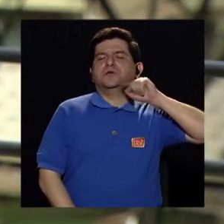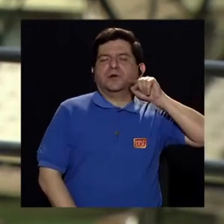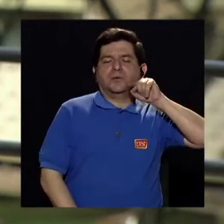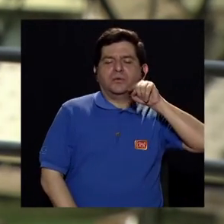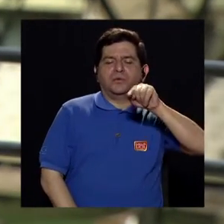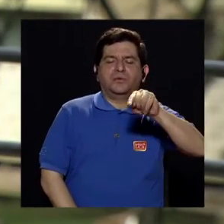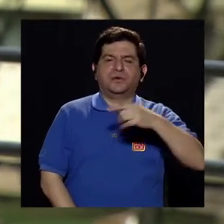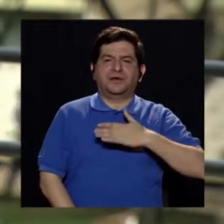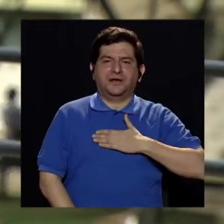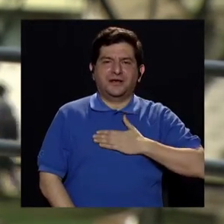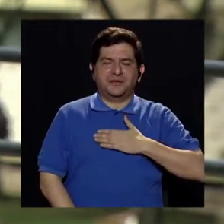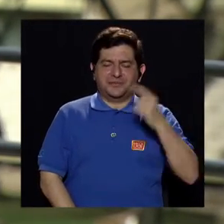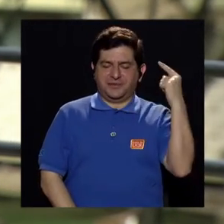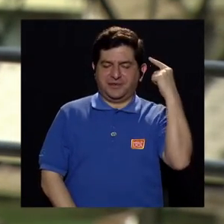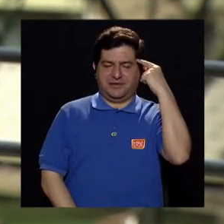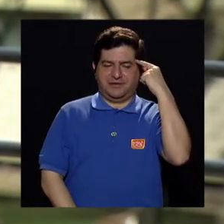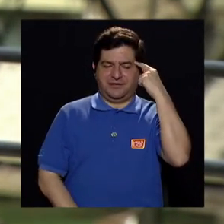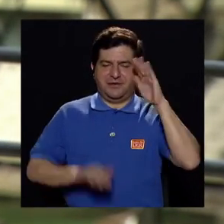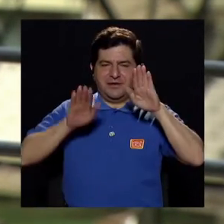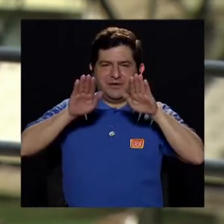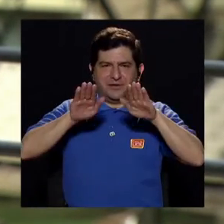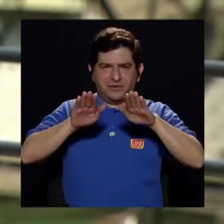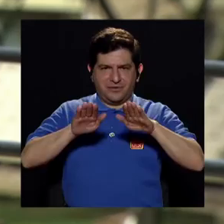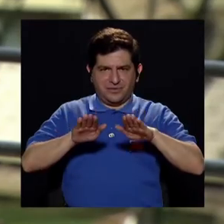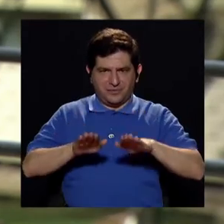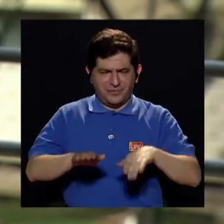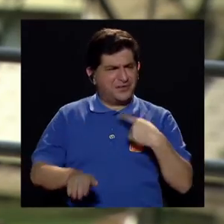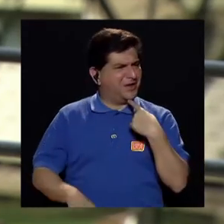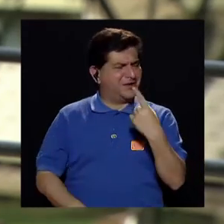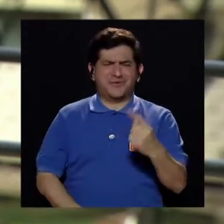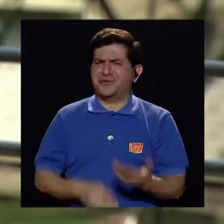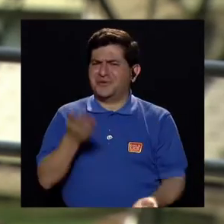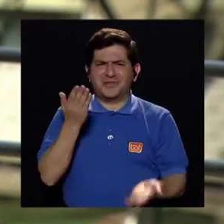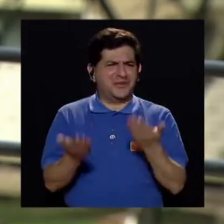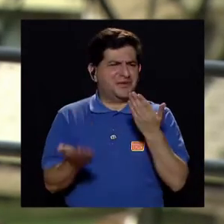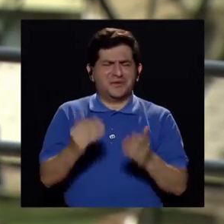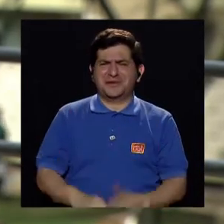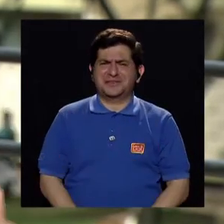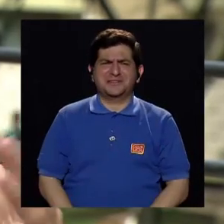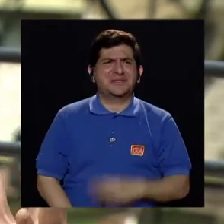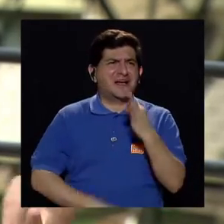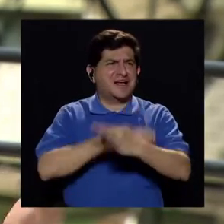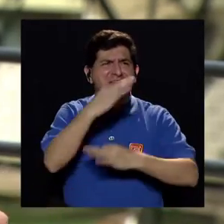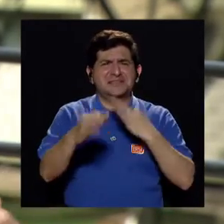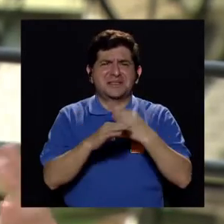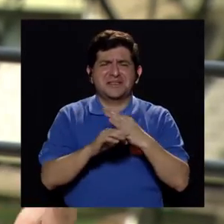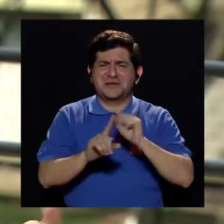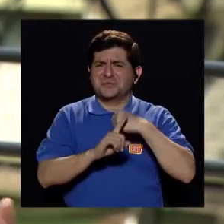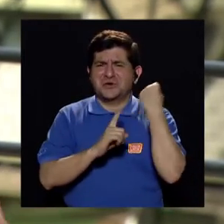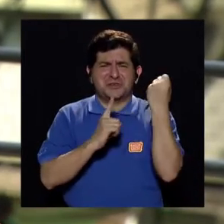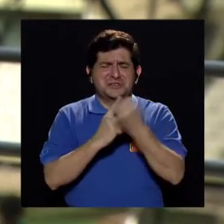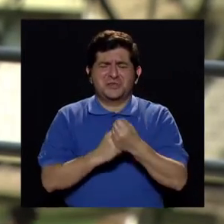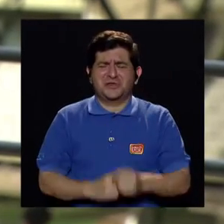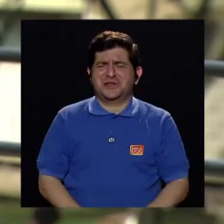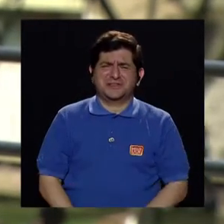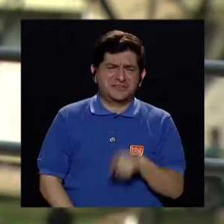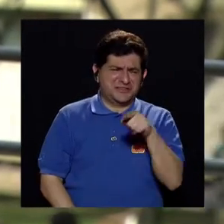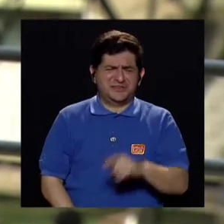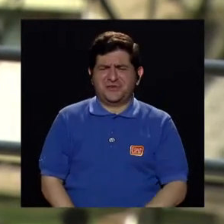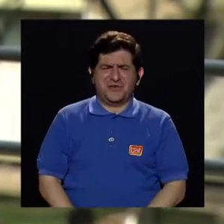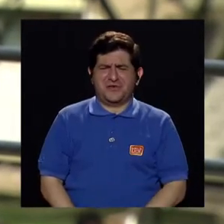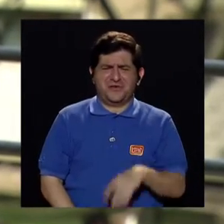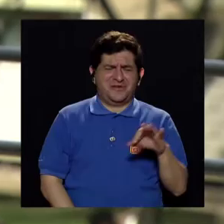exhalar me calma la mente. Y no lo estoy diciendo desde un punto de vista esotérico, fantástico, no. Esto es